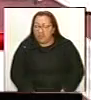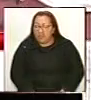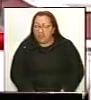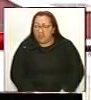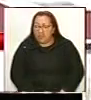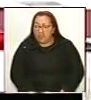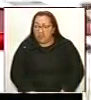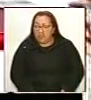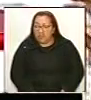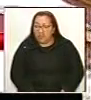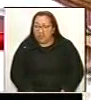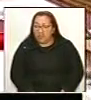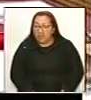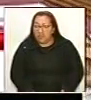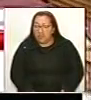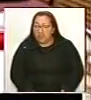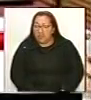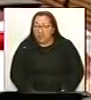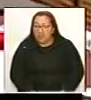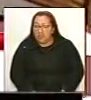Gracias, presidente.